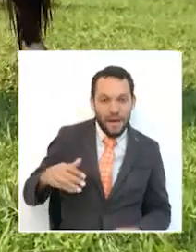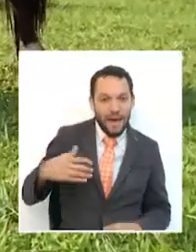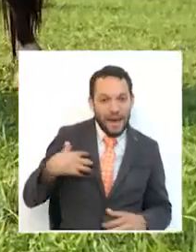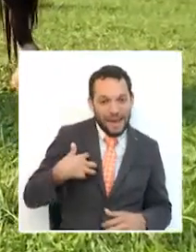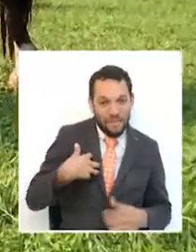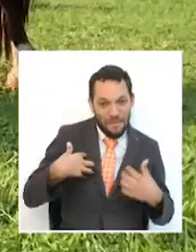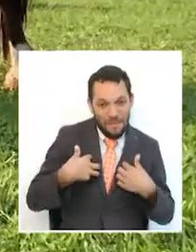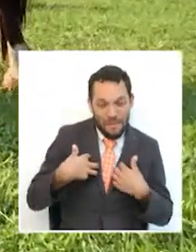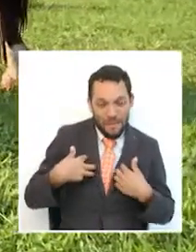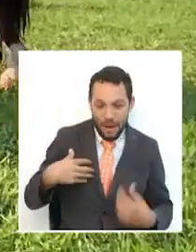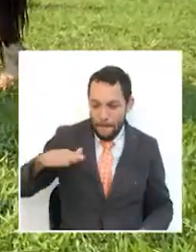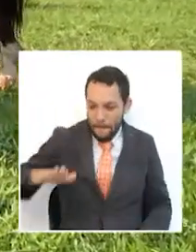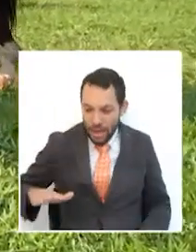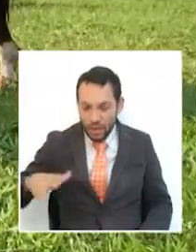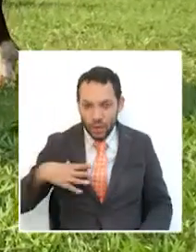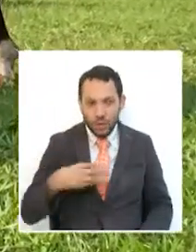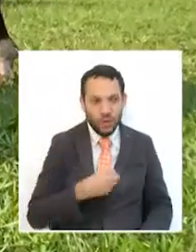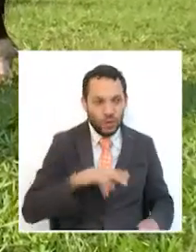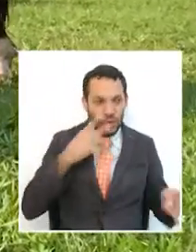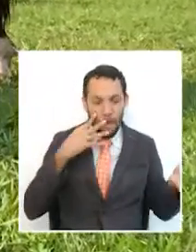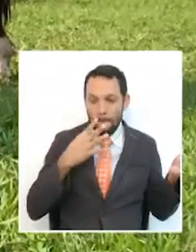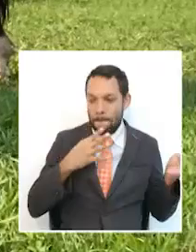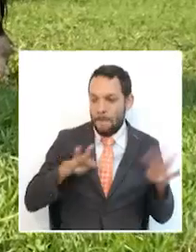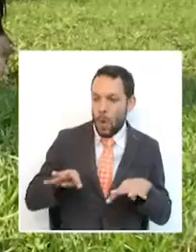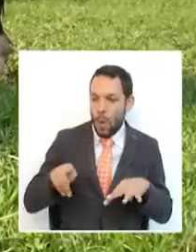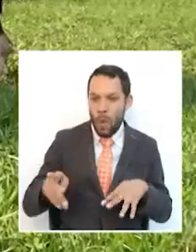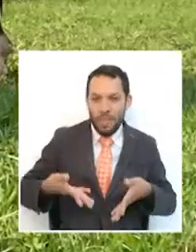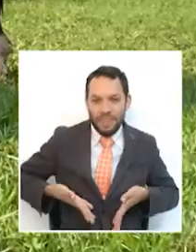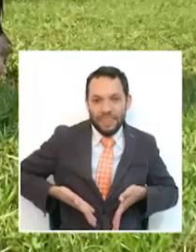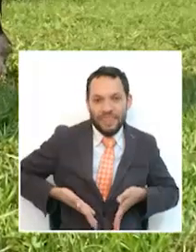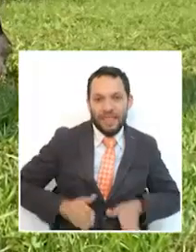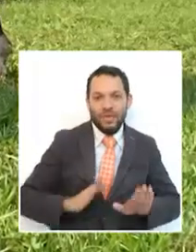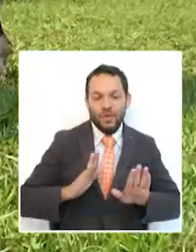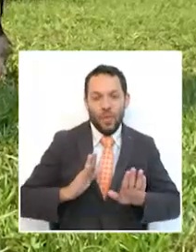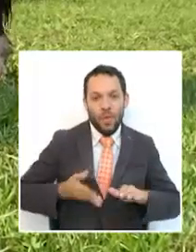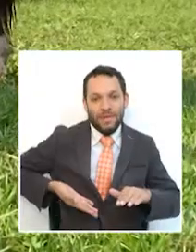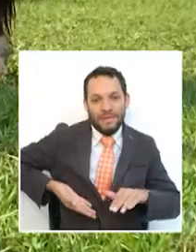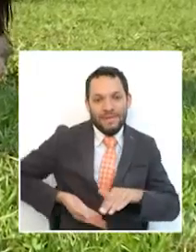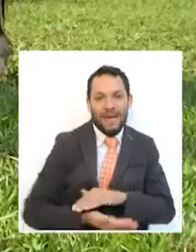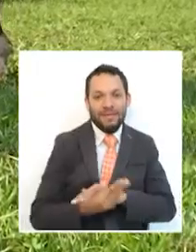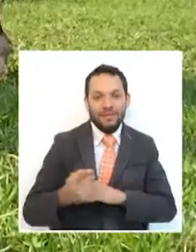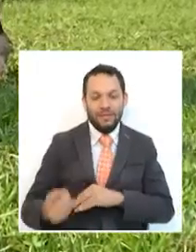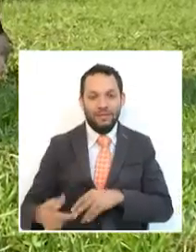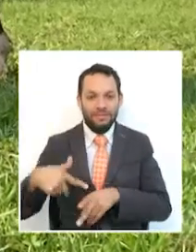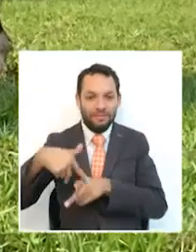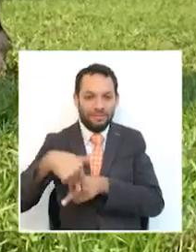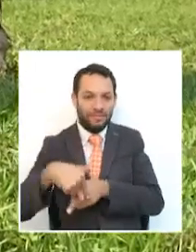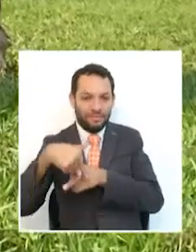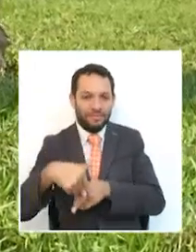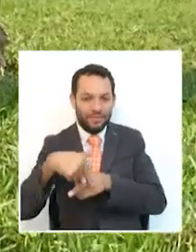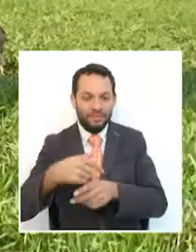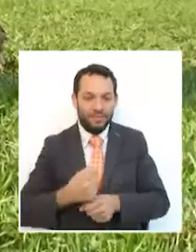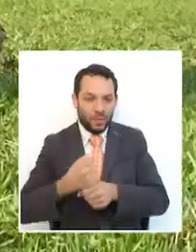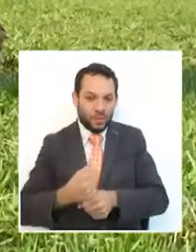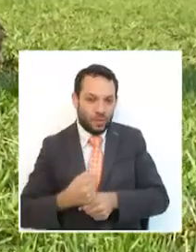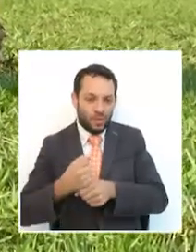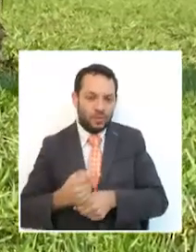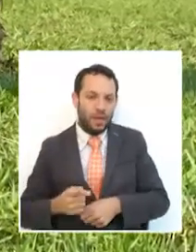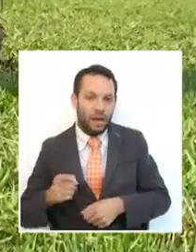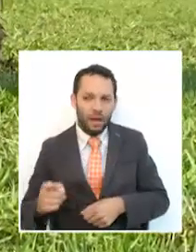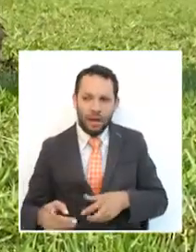todos los pacientes les tocó vivir esta experiencia del parto este de estepona